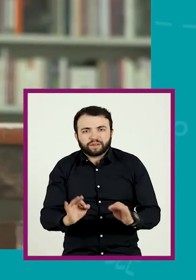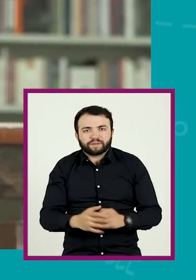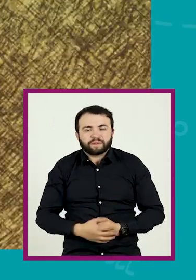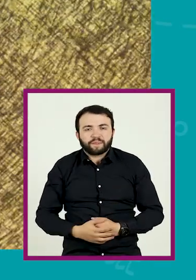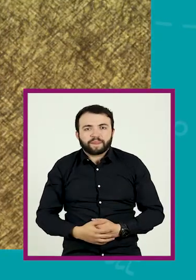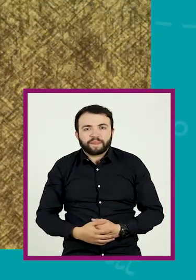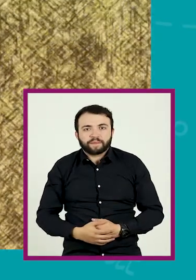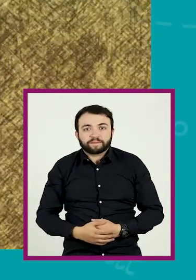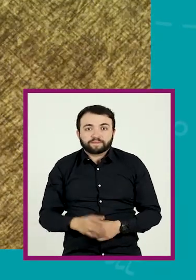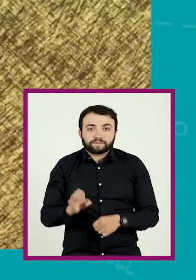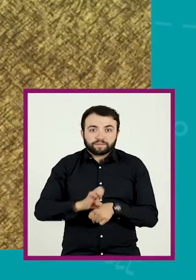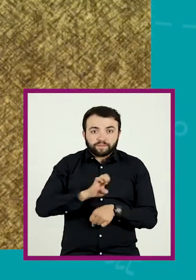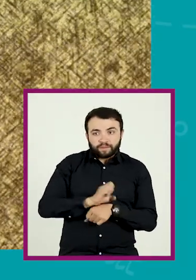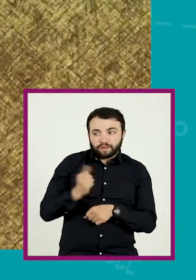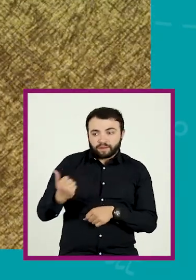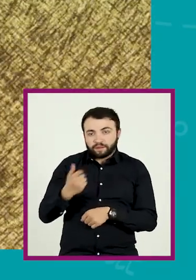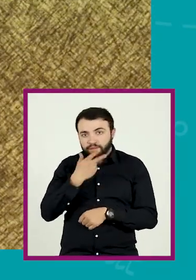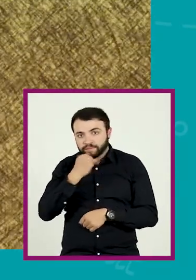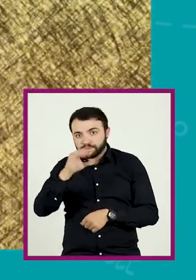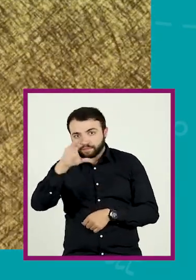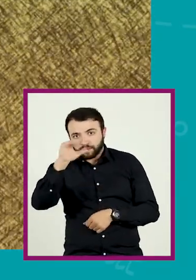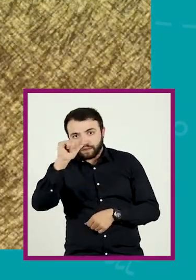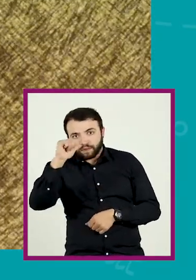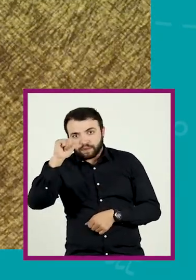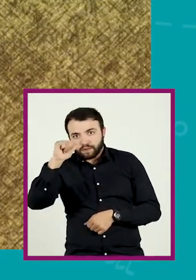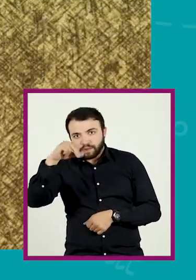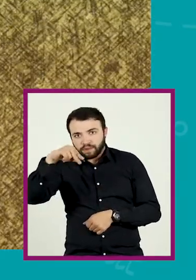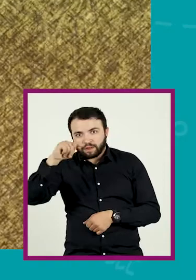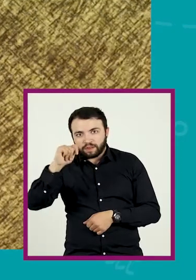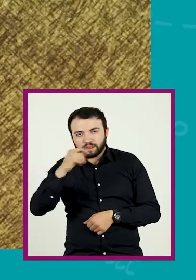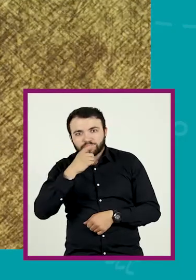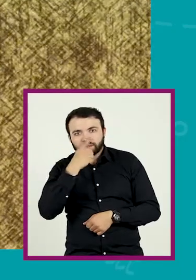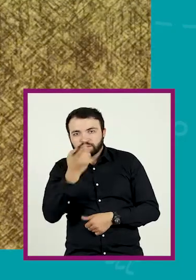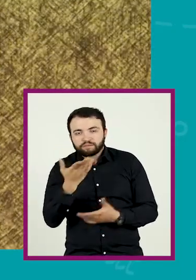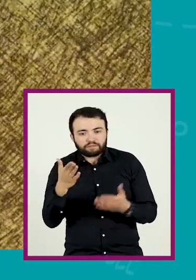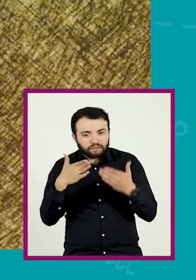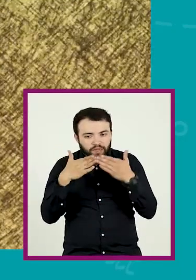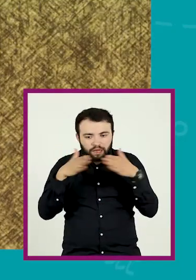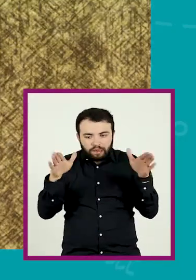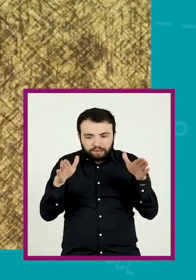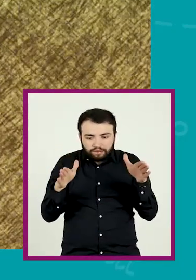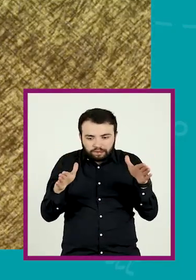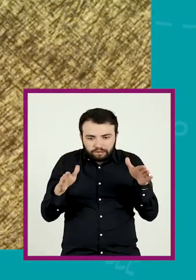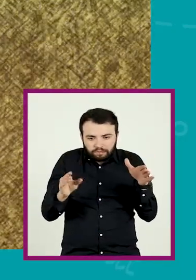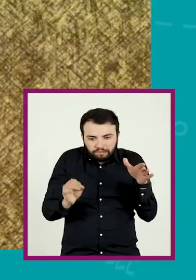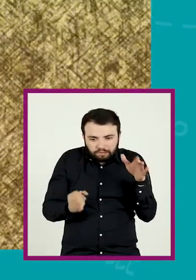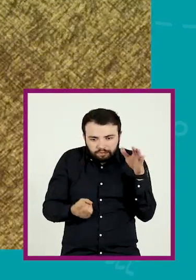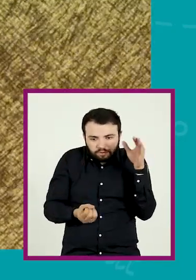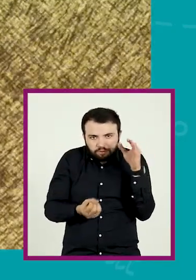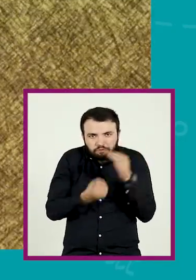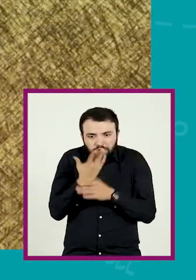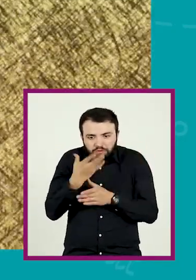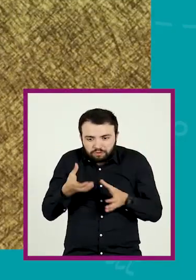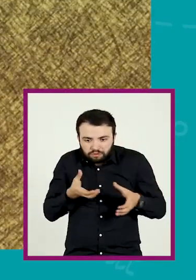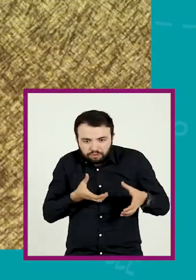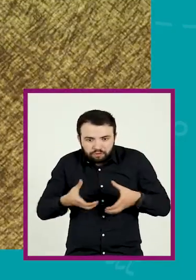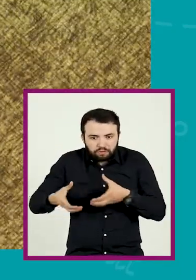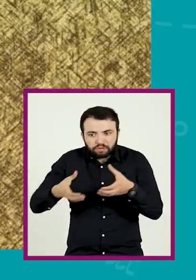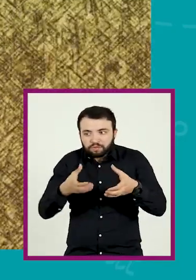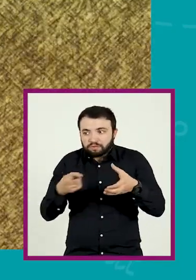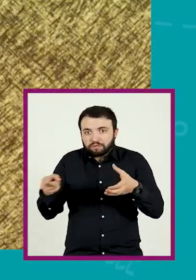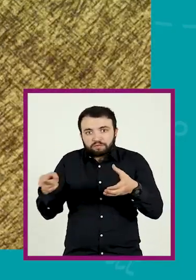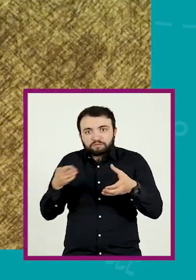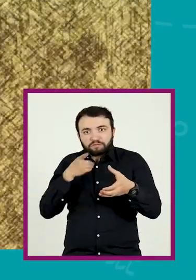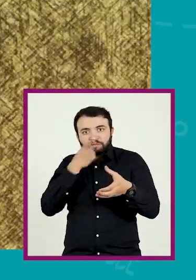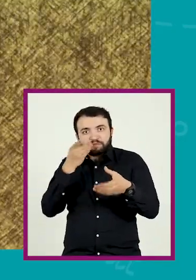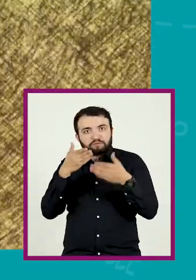la naturaleza como sustancia. Entonces Kant acaba con eso. Sí, y de esa manera abre un nuevo cauce, abre una nueva, un nuevo